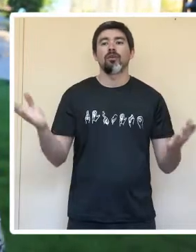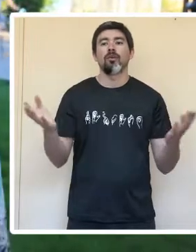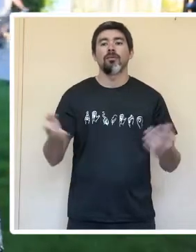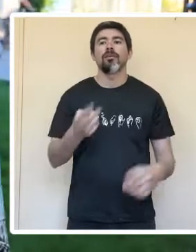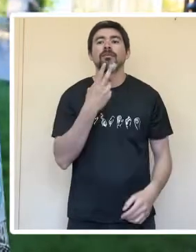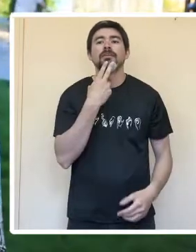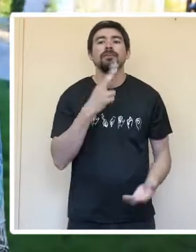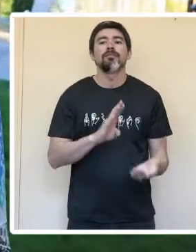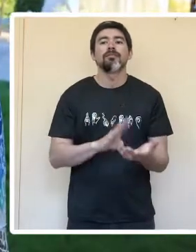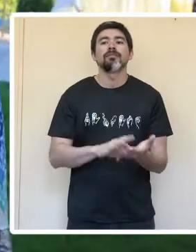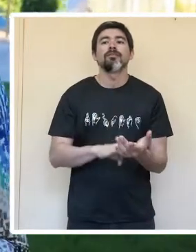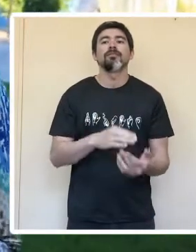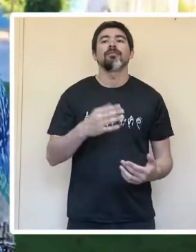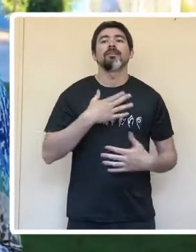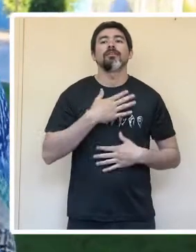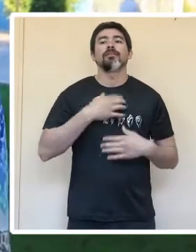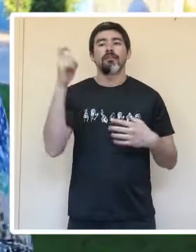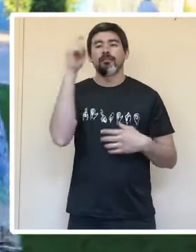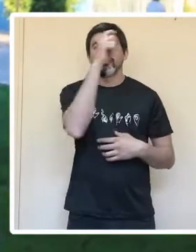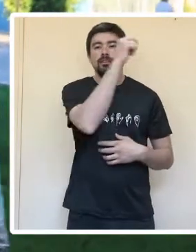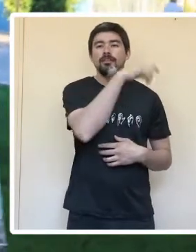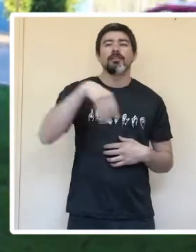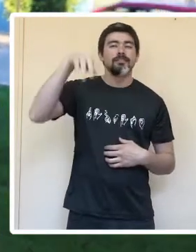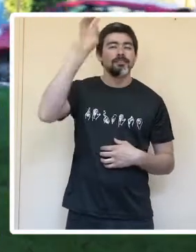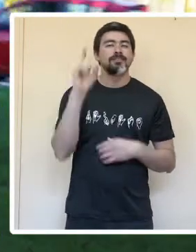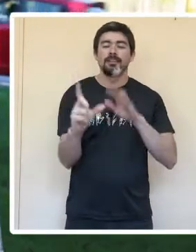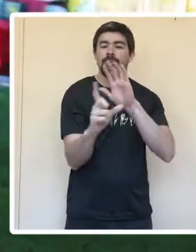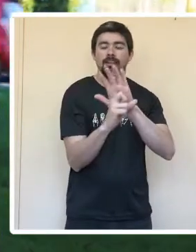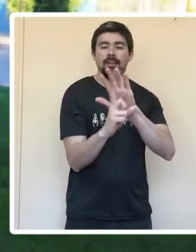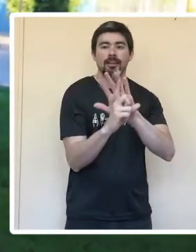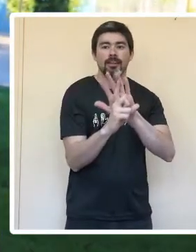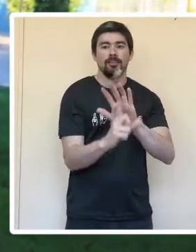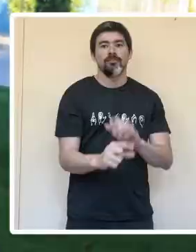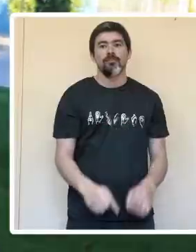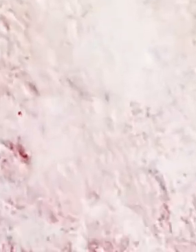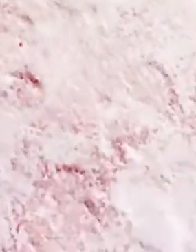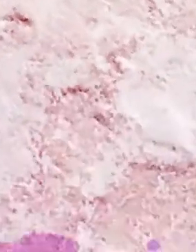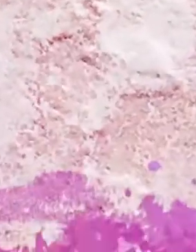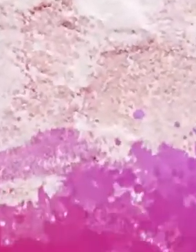capítulo cómo en la práctica el tema es más complejo que la ley.